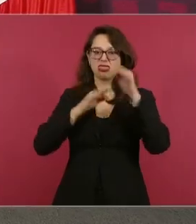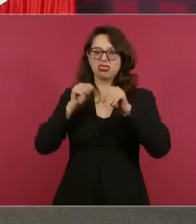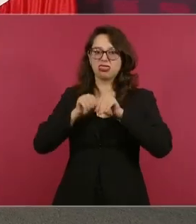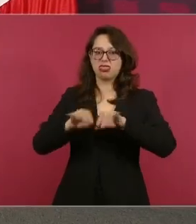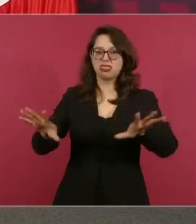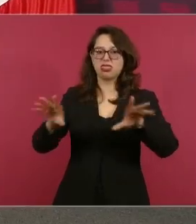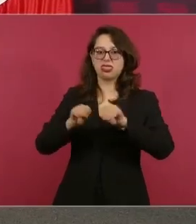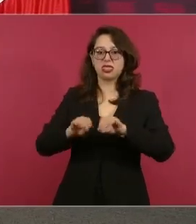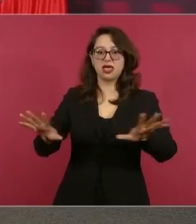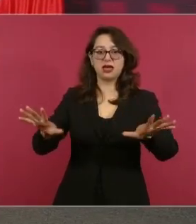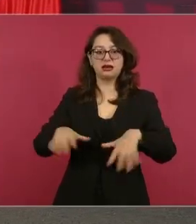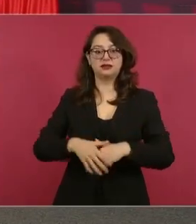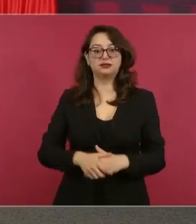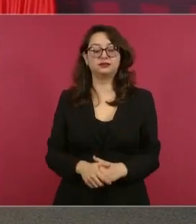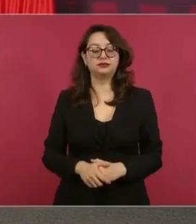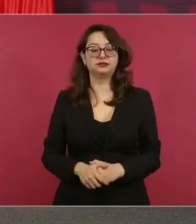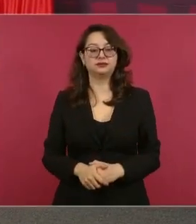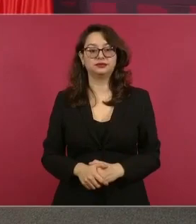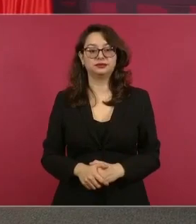Bueno, pero tenemos un